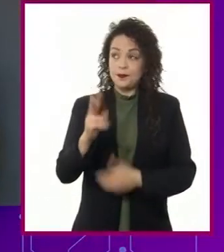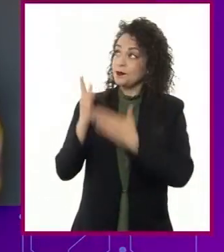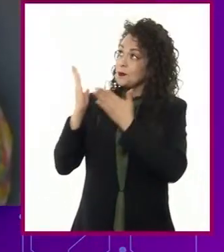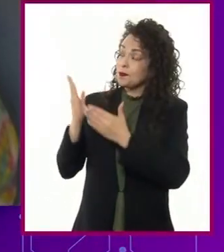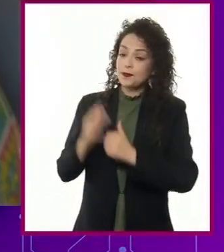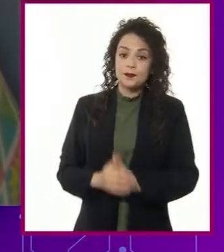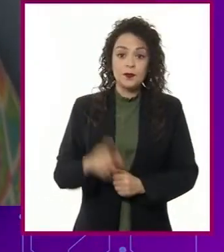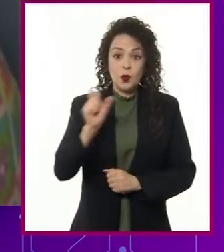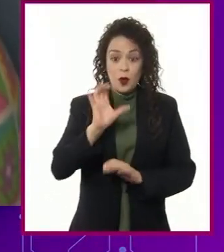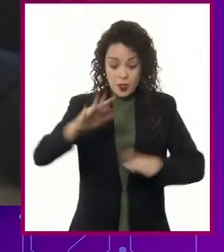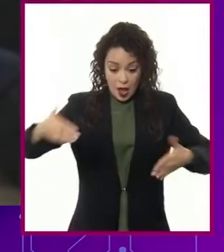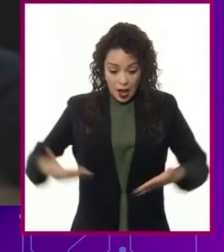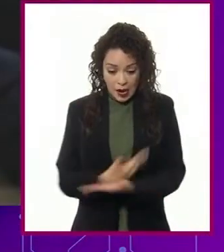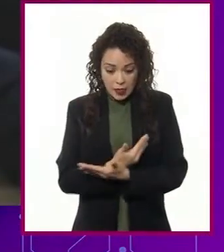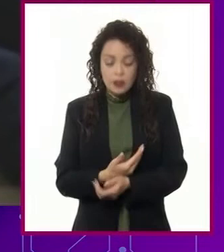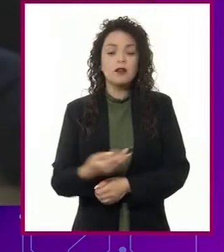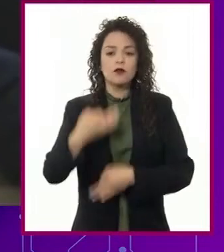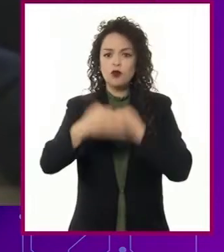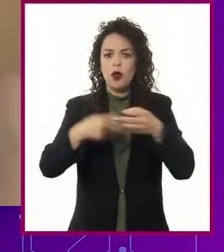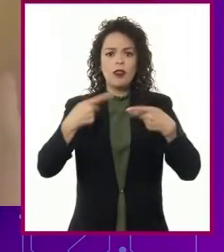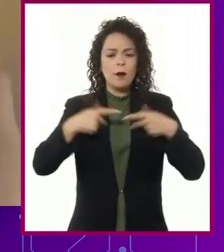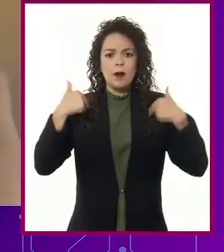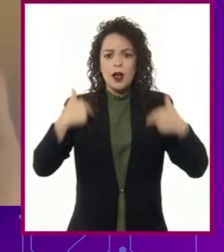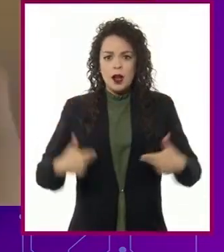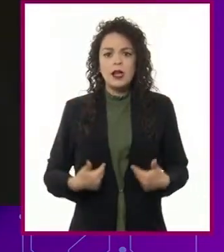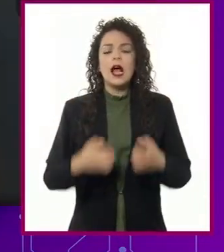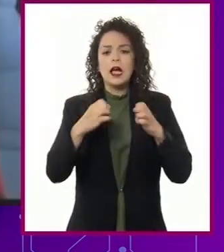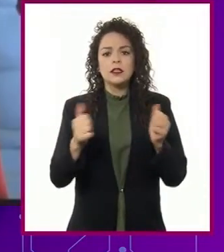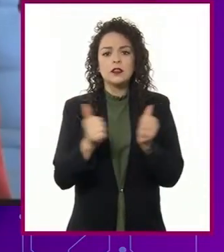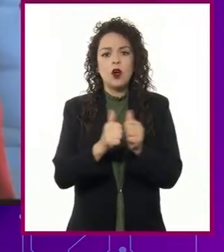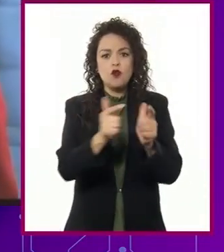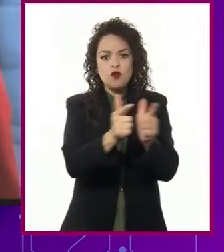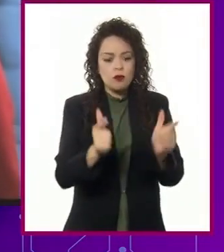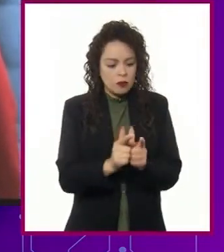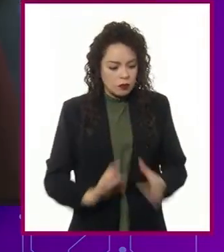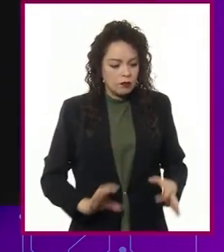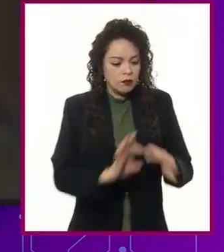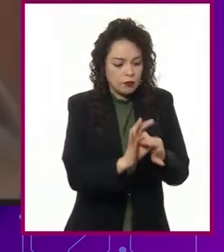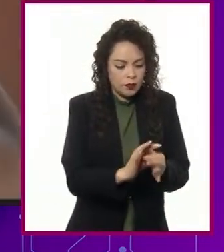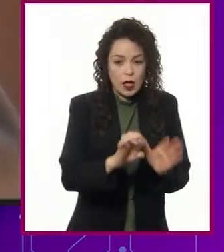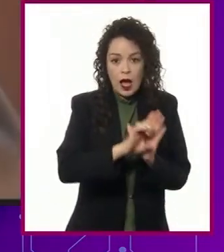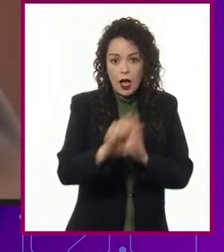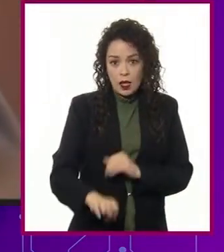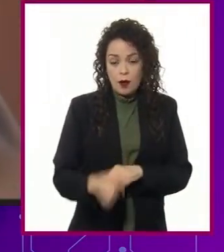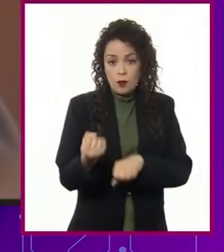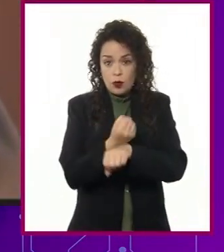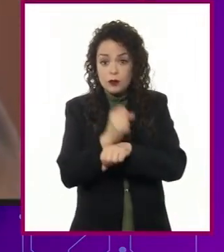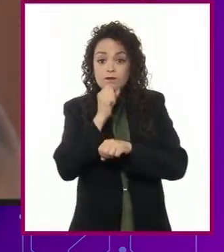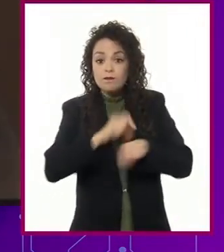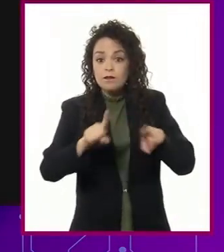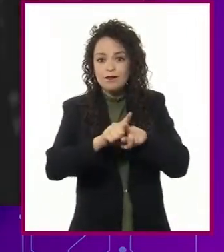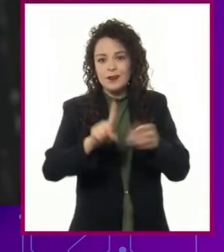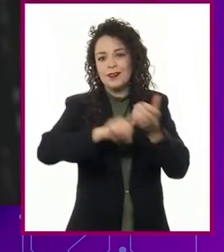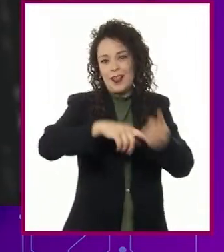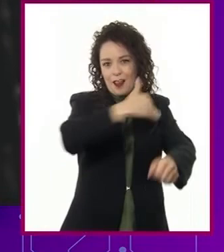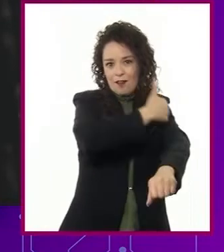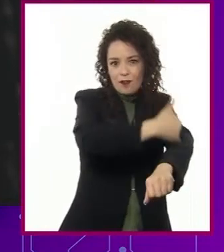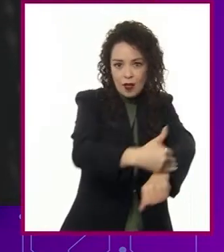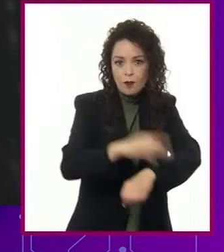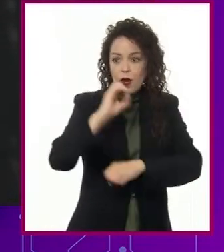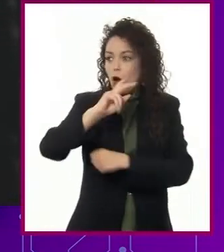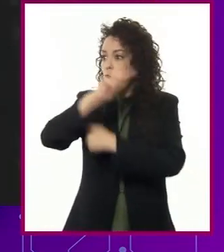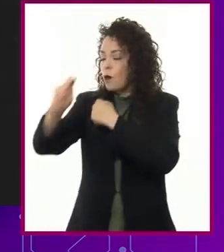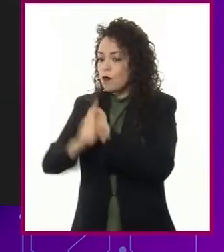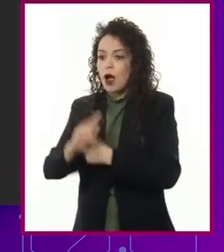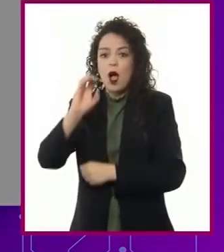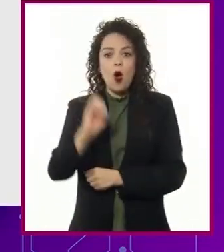estamos incluidos en diversos grupos, ya sea por tener un vínculo de sangre, por vivir en un mismo país o por tener un determinado género o raza,